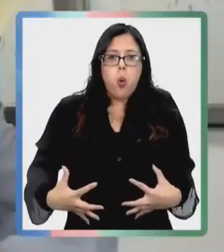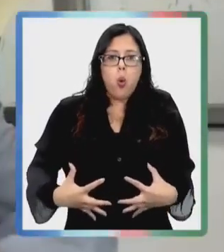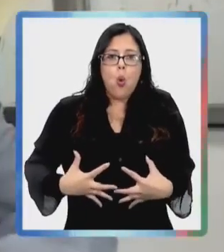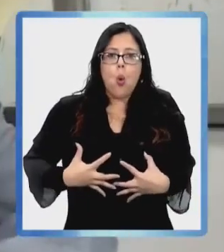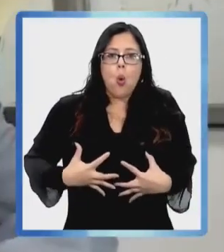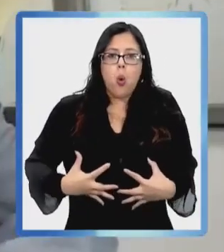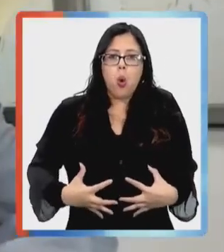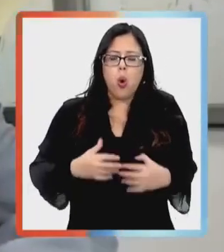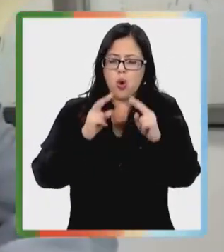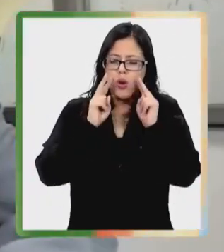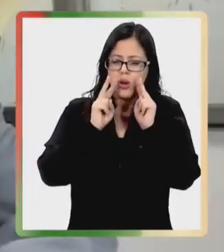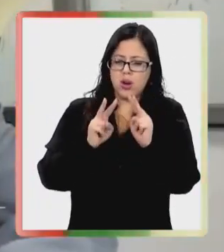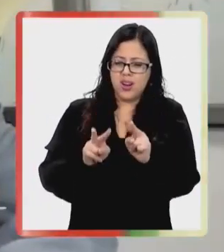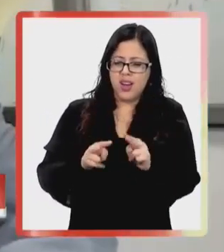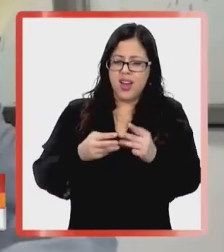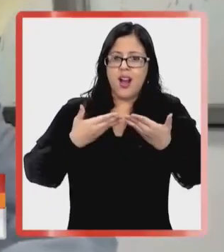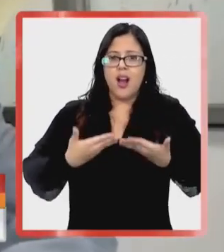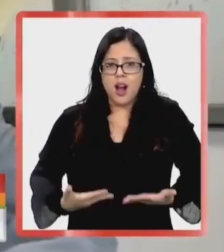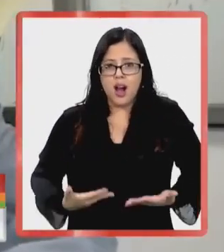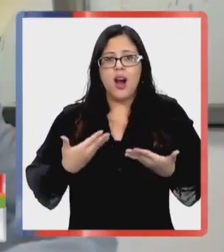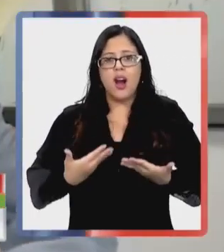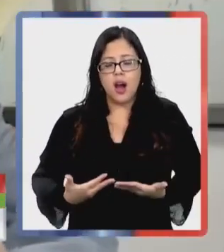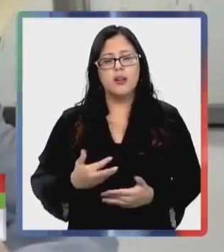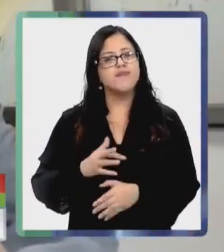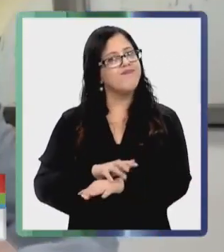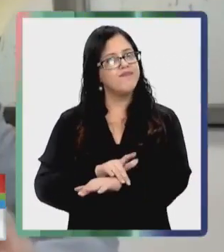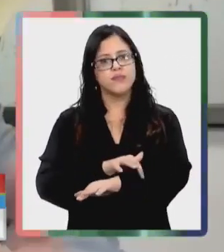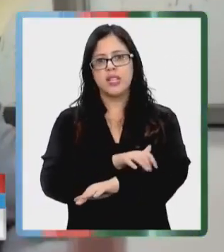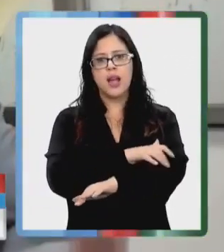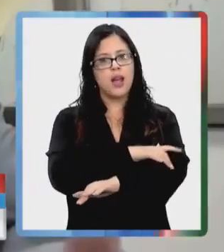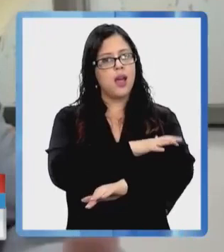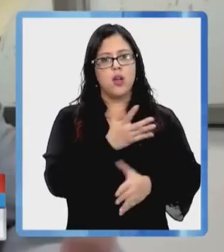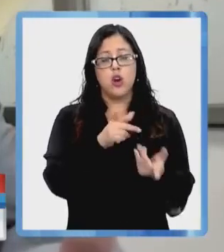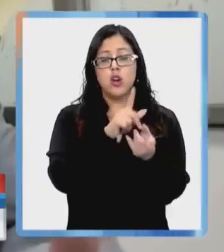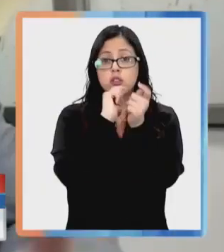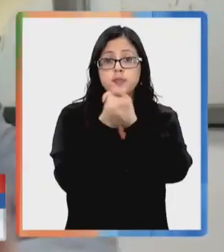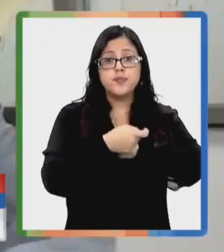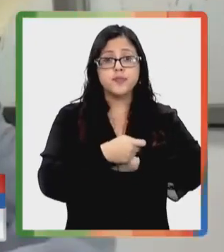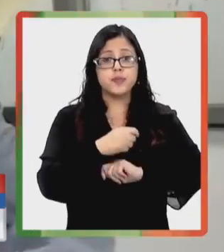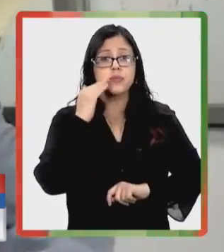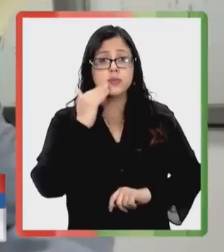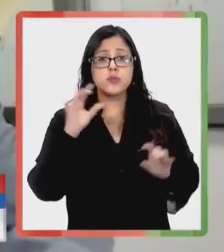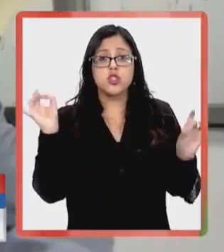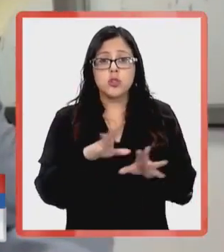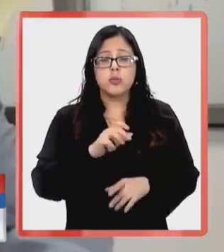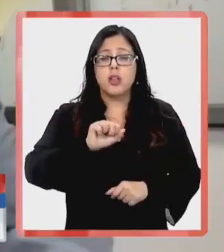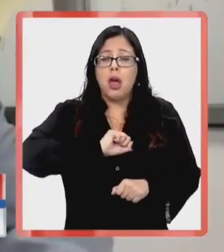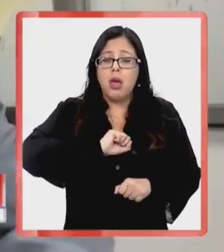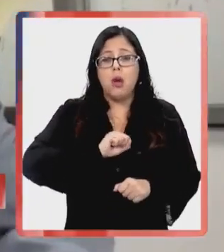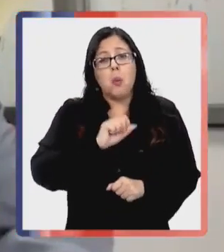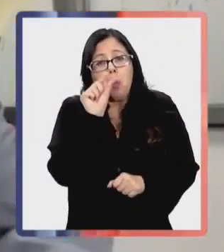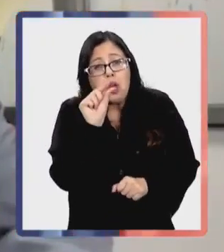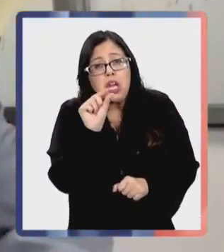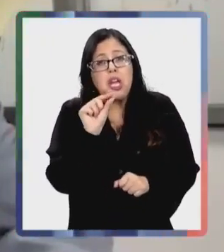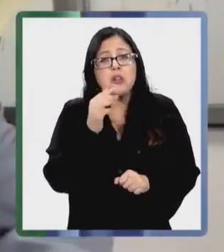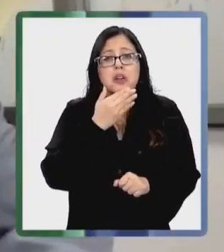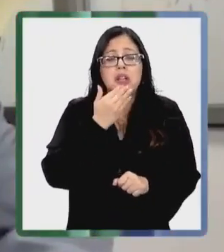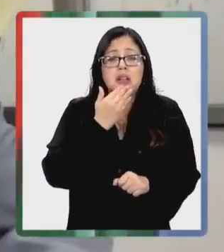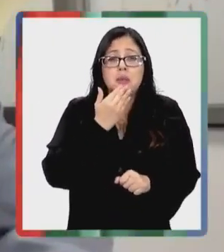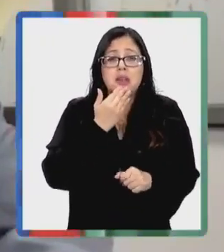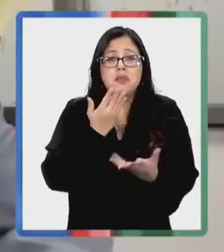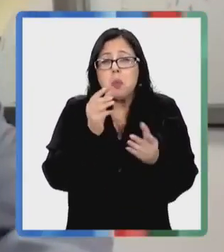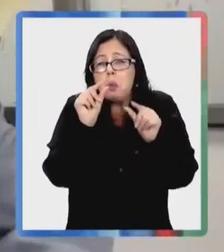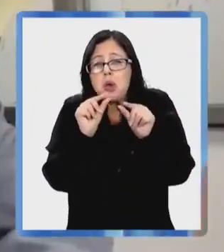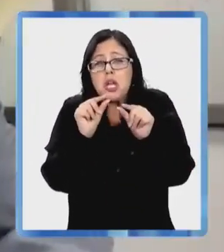como cansado, quiere decir que está muy delicado. Al revés, si el niño solamente tiene un poquito de tos, un poquito de romadizo, no